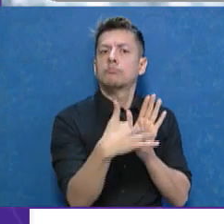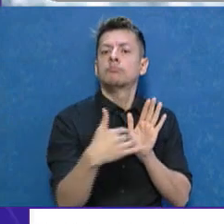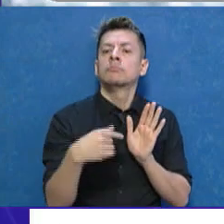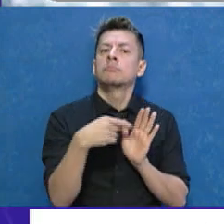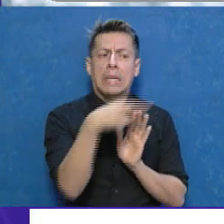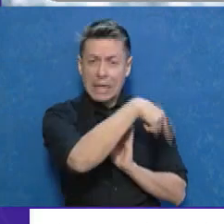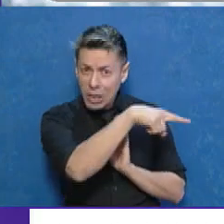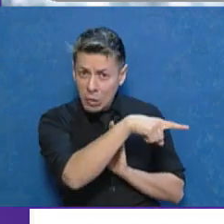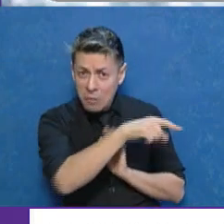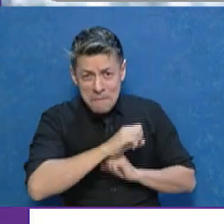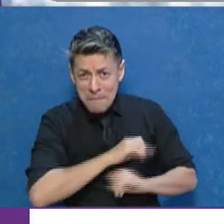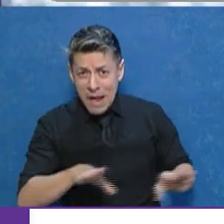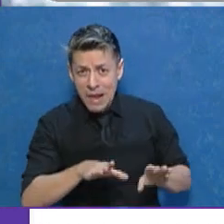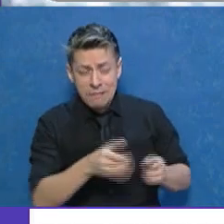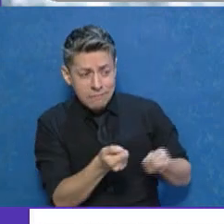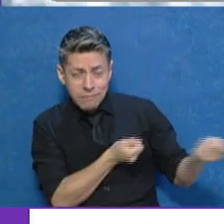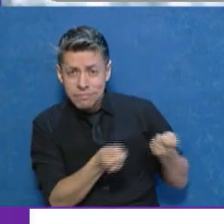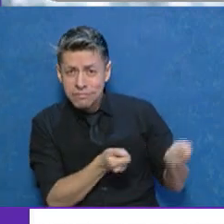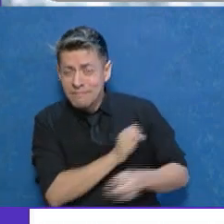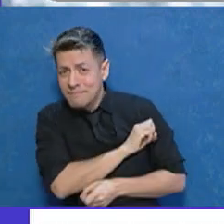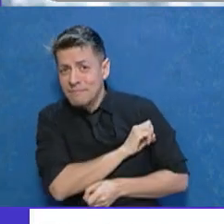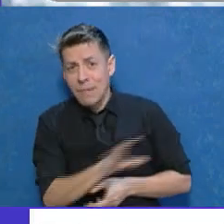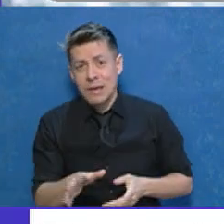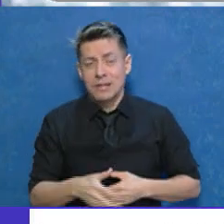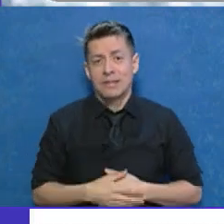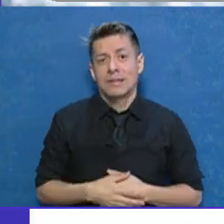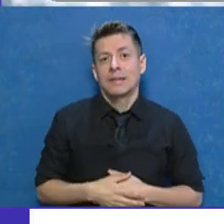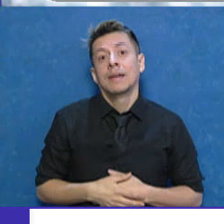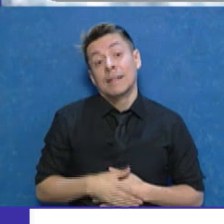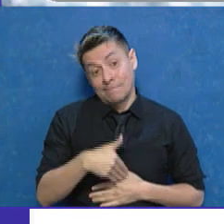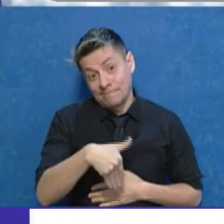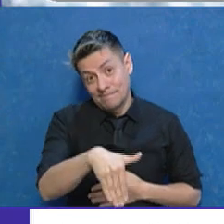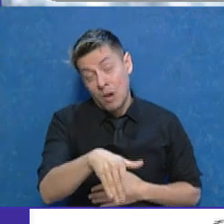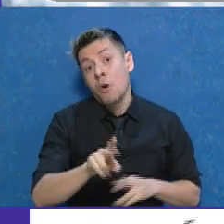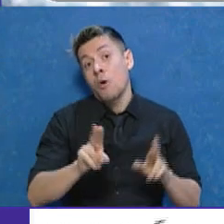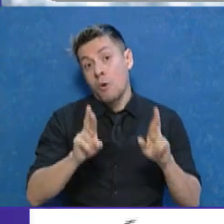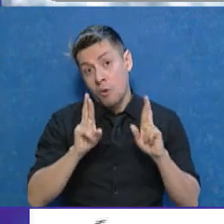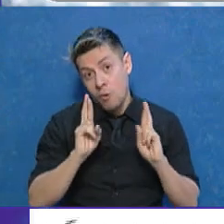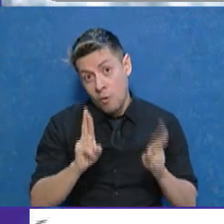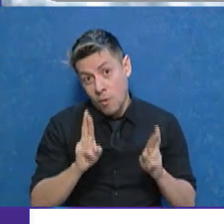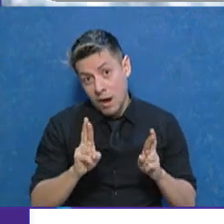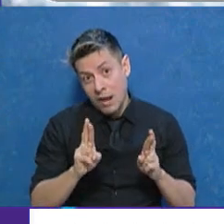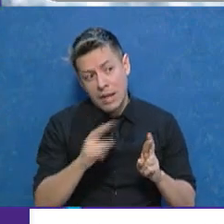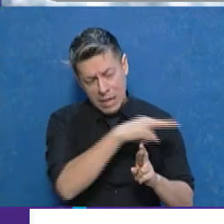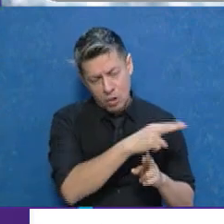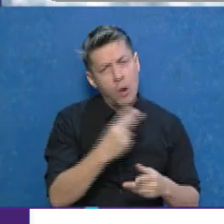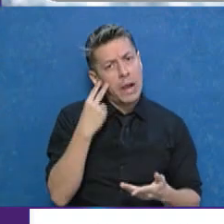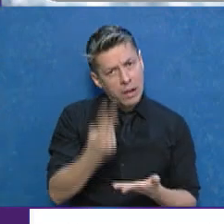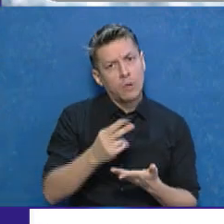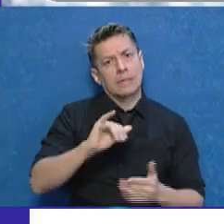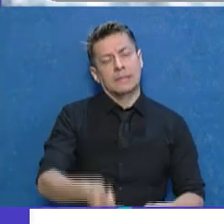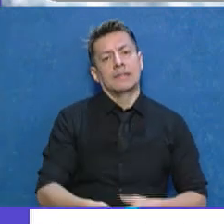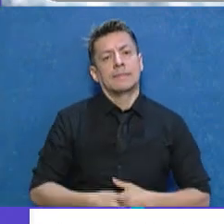una pésima gestión y en algún momento ojalá lo lleguen a reconocer. Se han